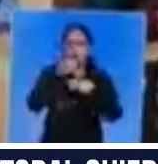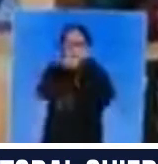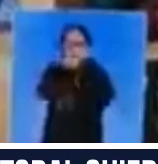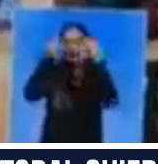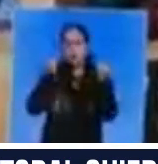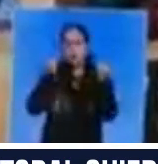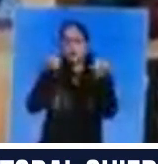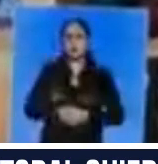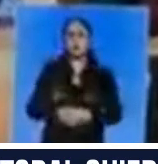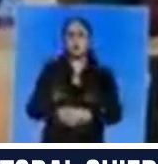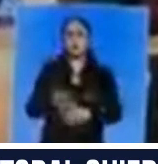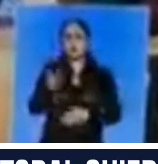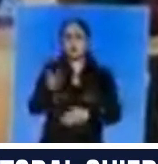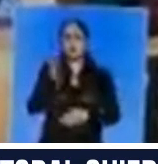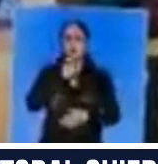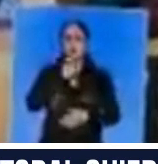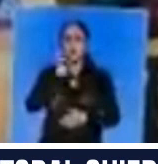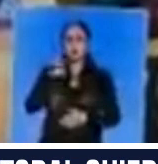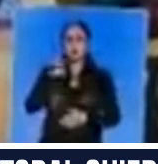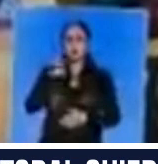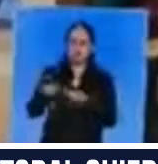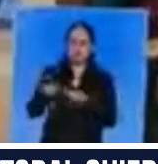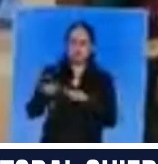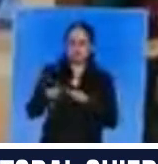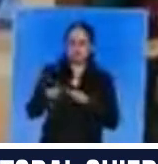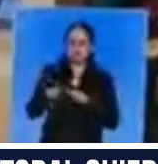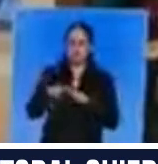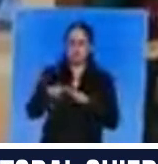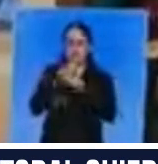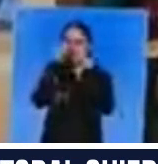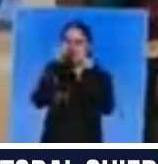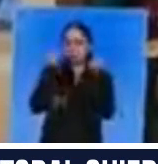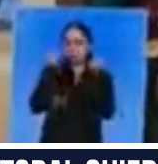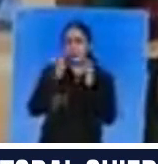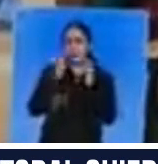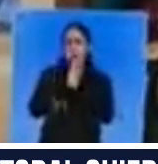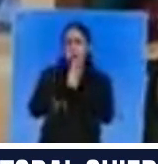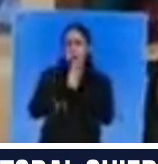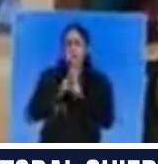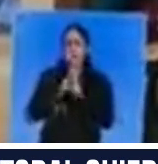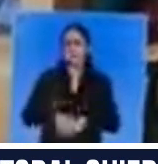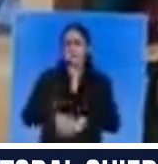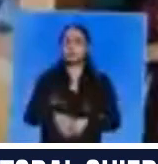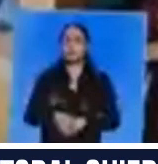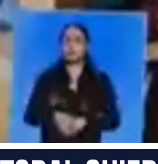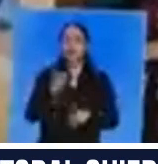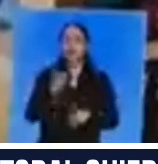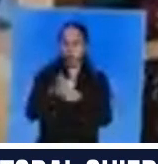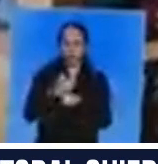está presentada y quisiera pedir, pues,